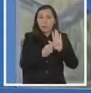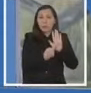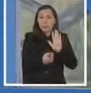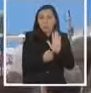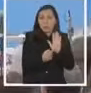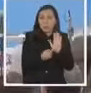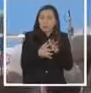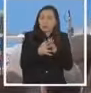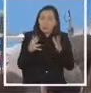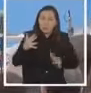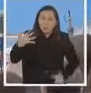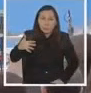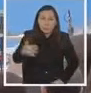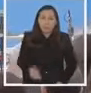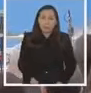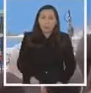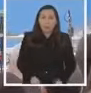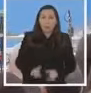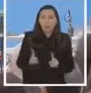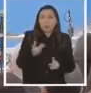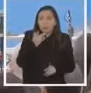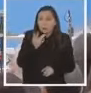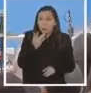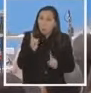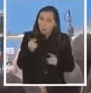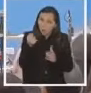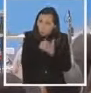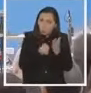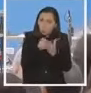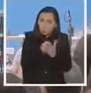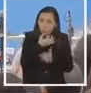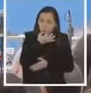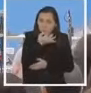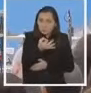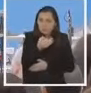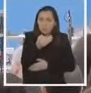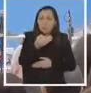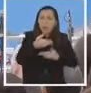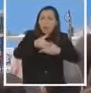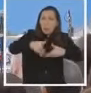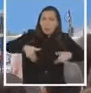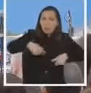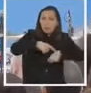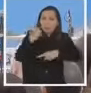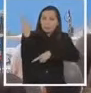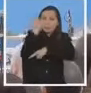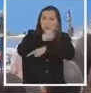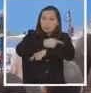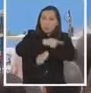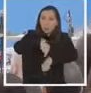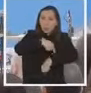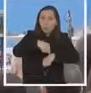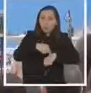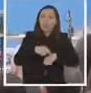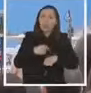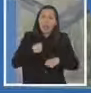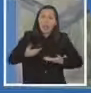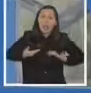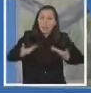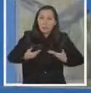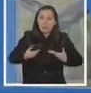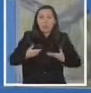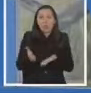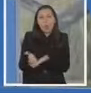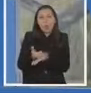importantes. No en vano, la lucha por establecer límites a la jornada laboral fue una de las motivaciones originales